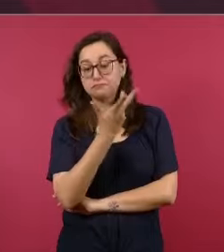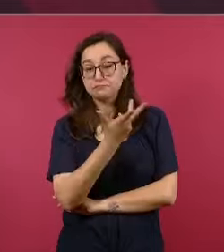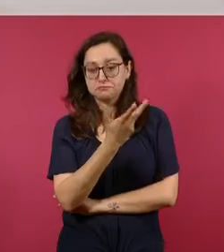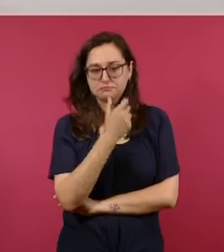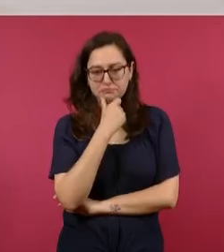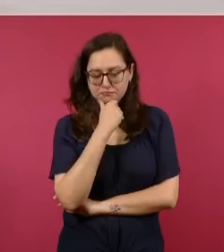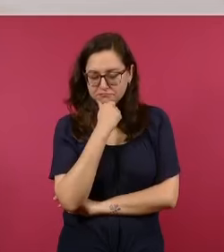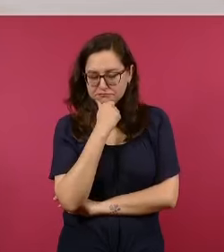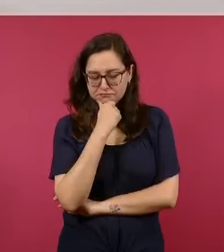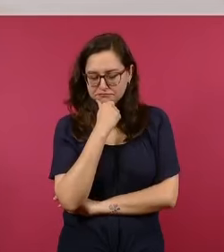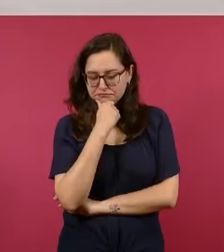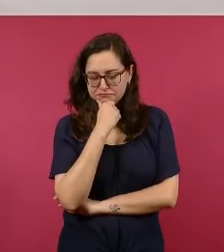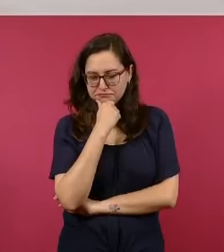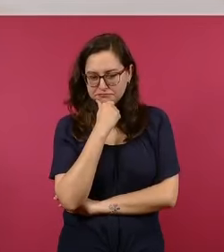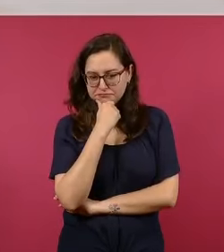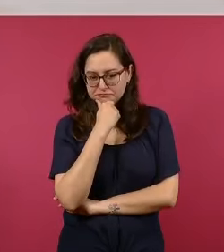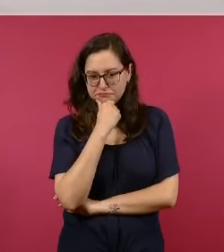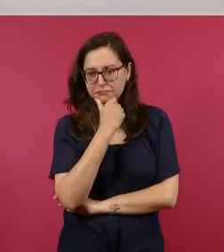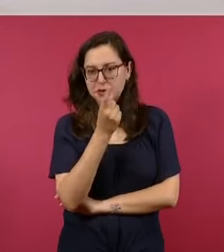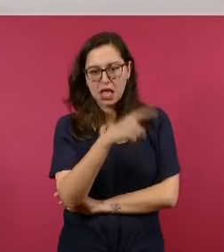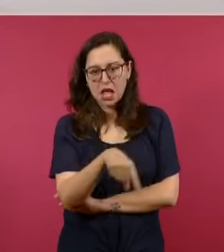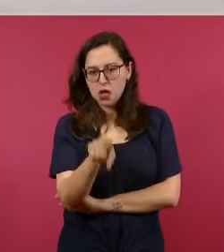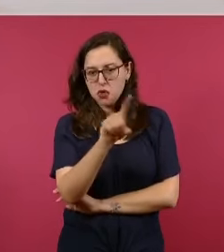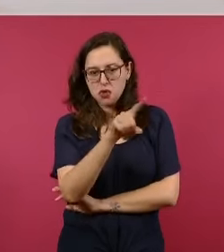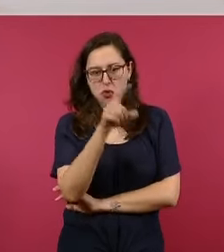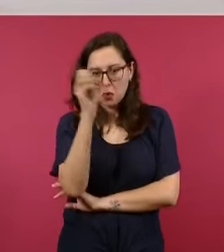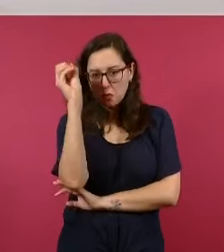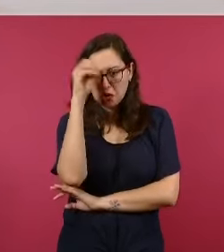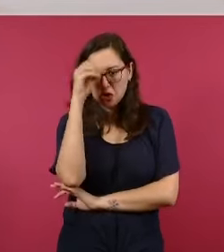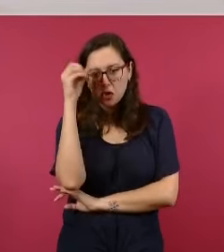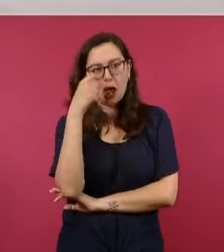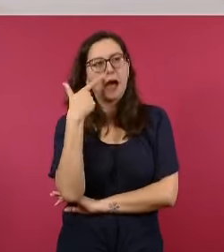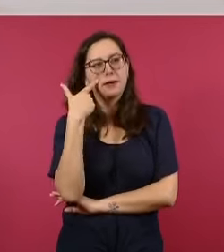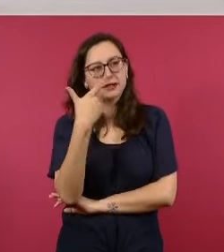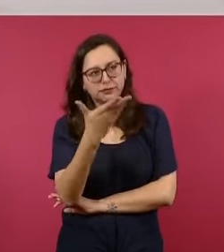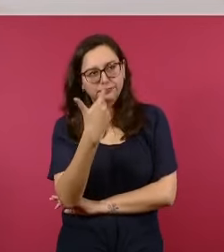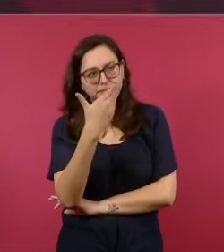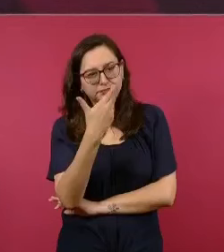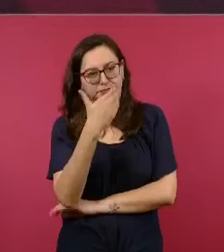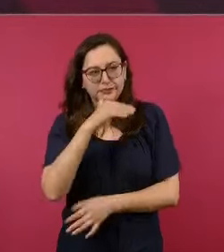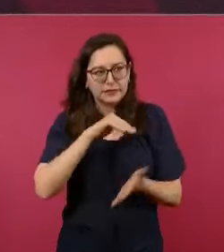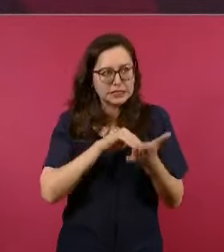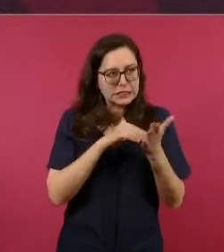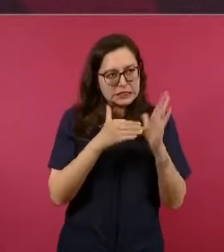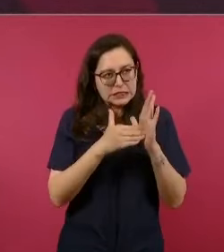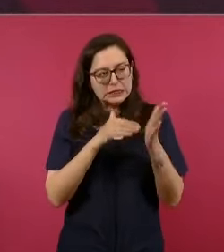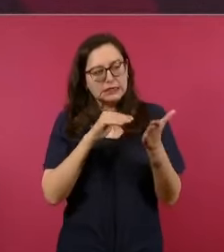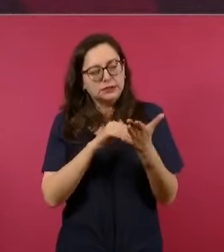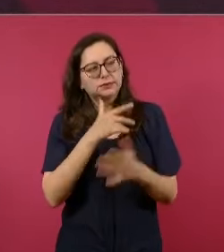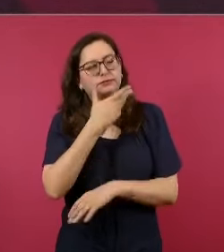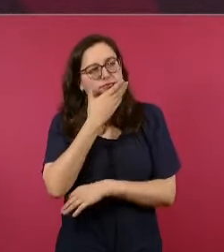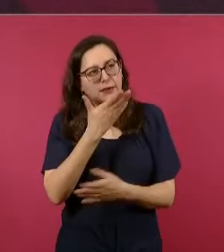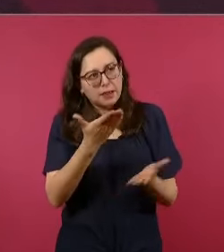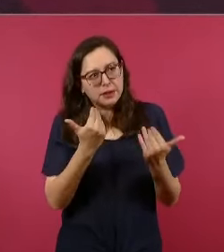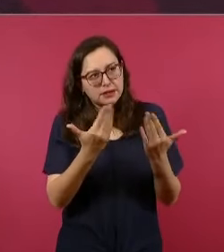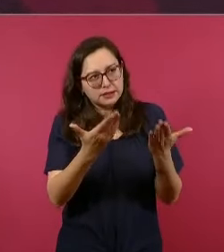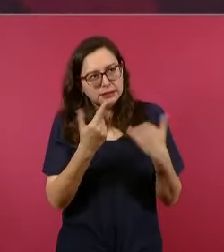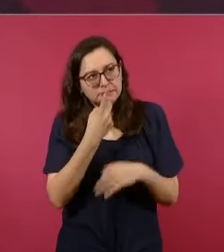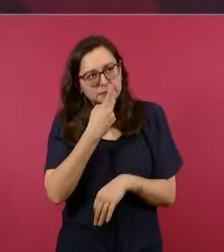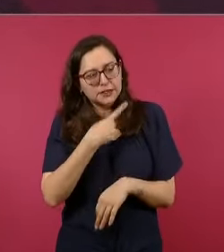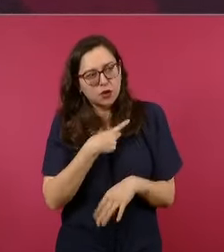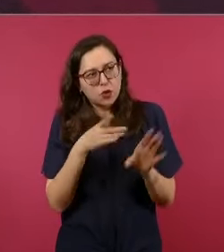saber cómo cómo están tramando cosas en contra de